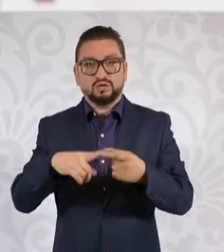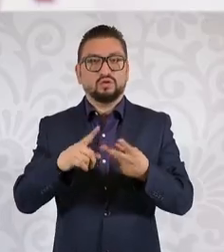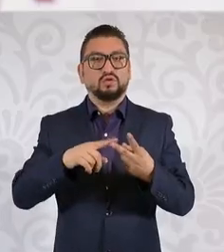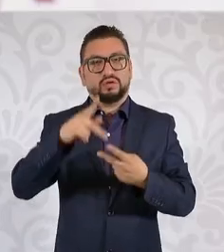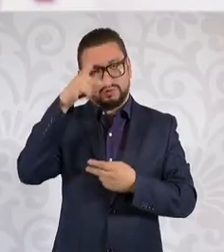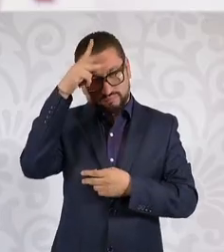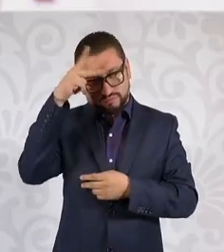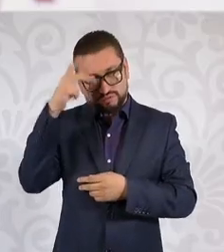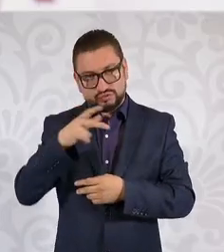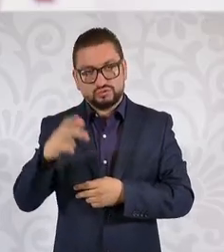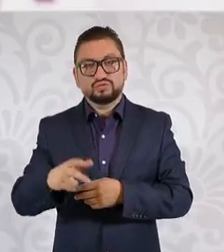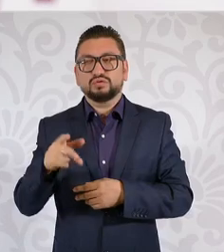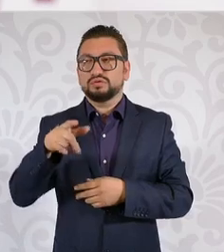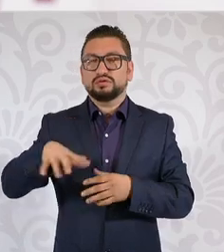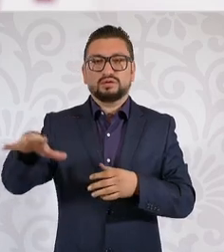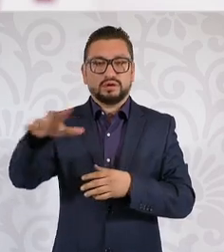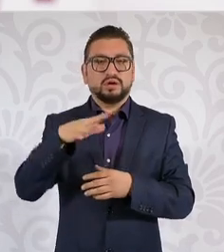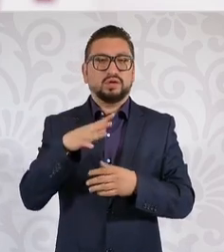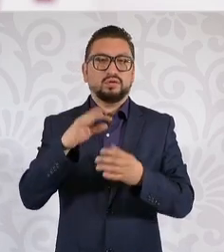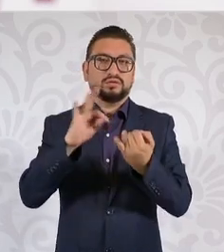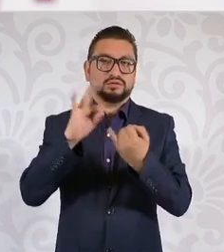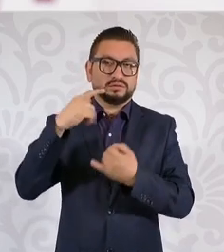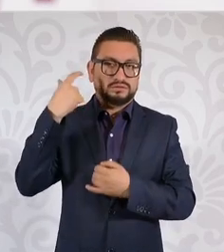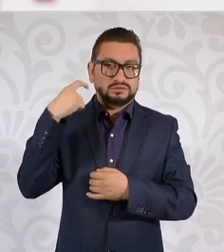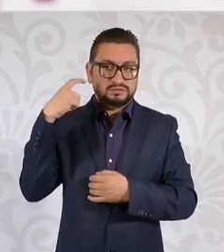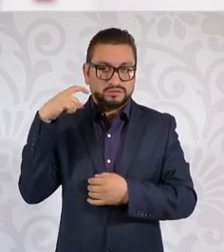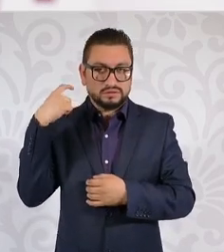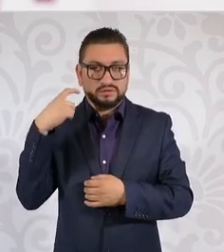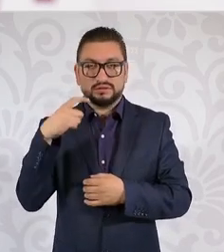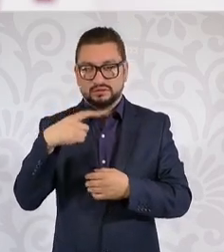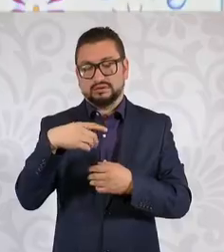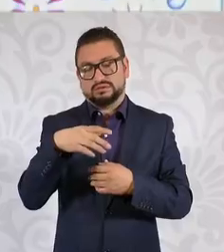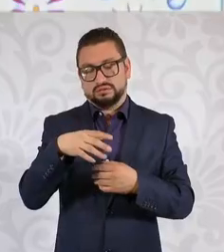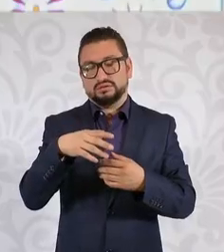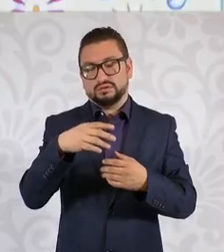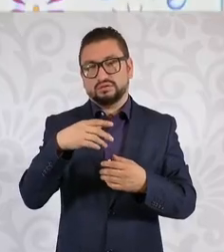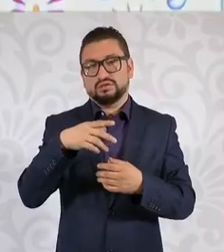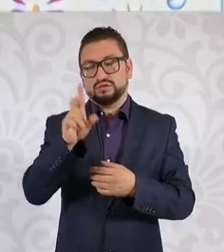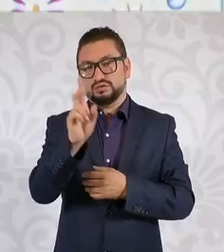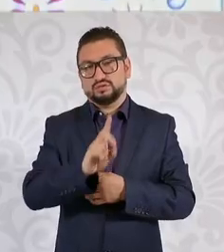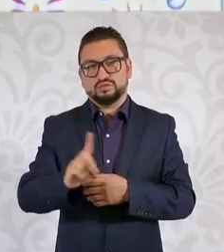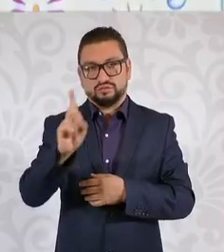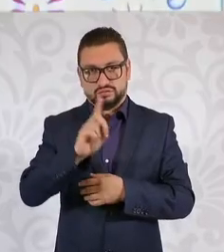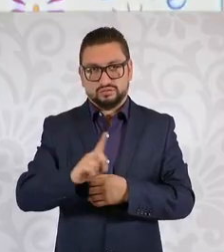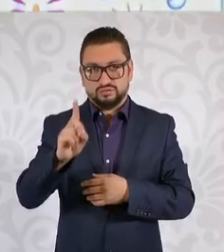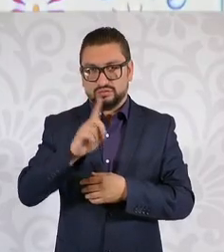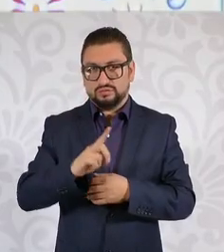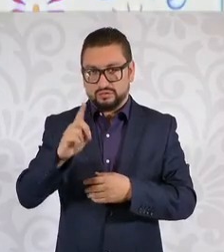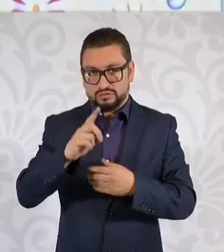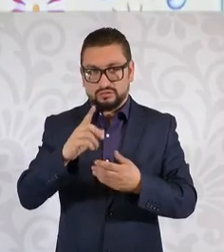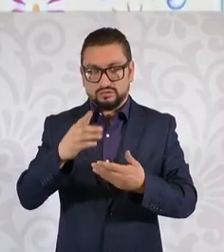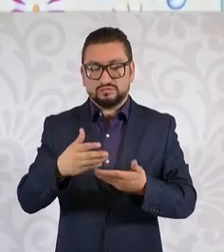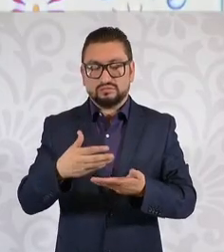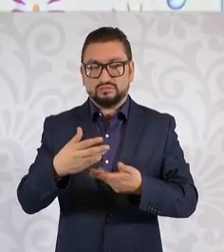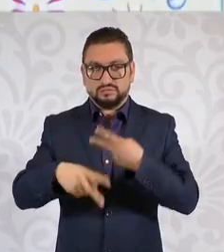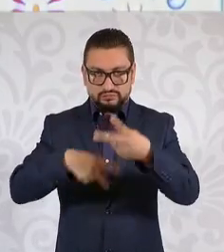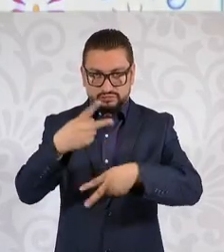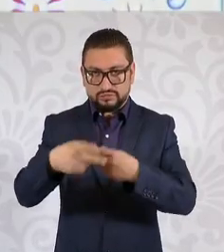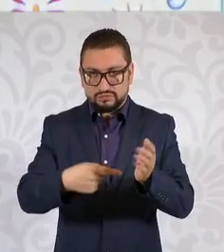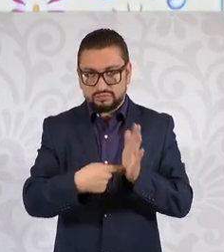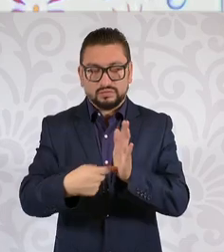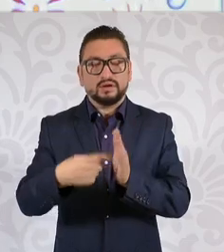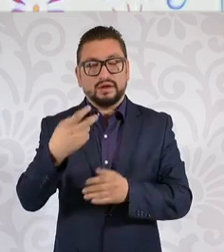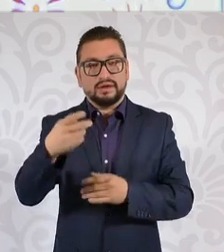o el tren a Querétaro, que el domingo lo vamos a ir a presentar a Querétaro,